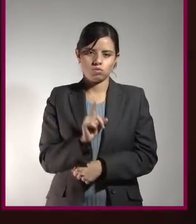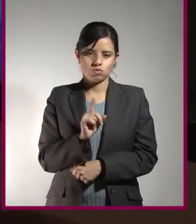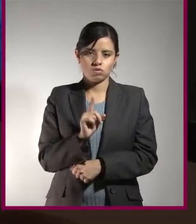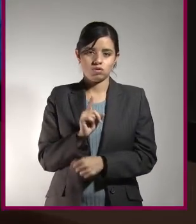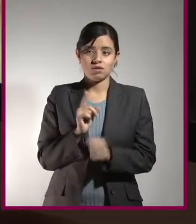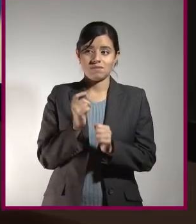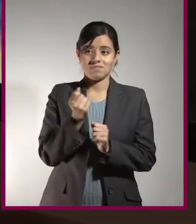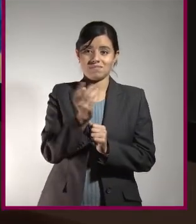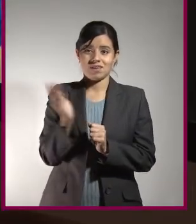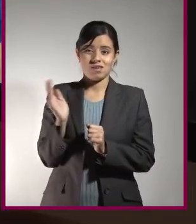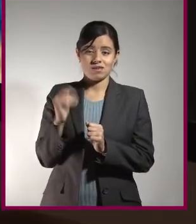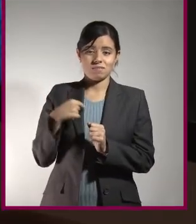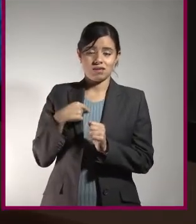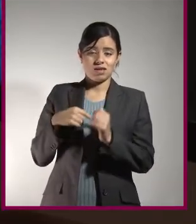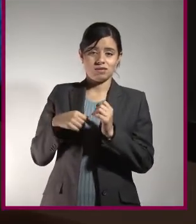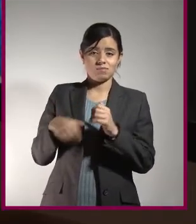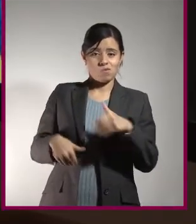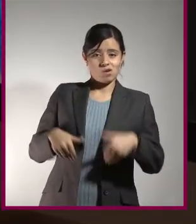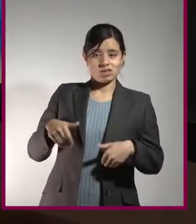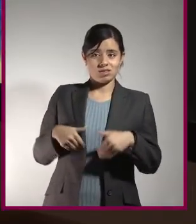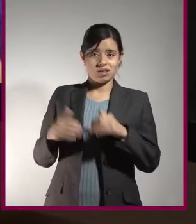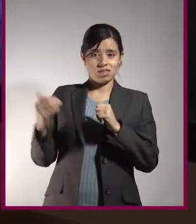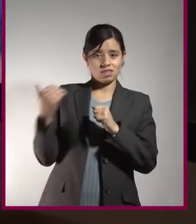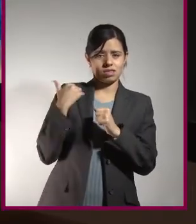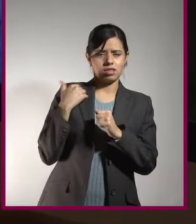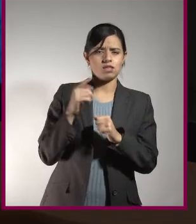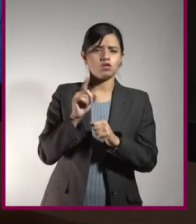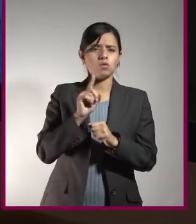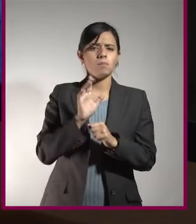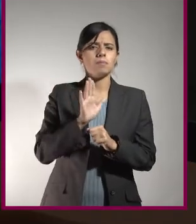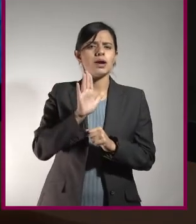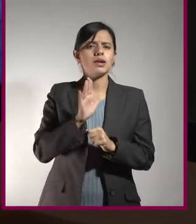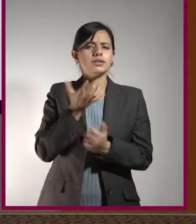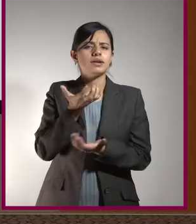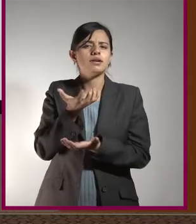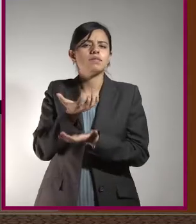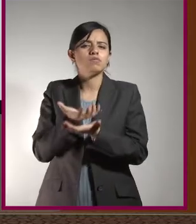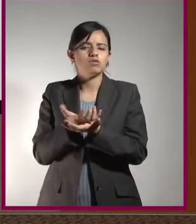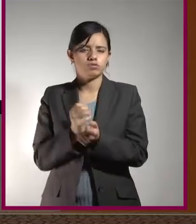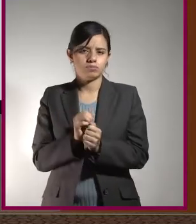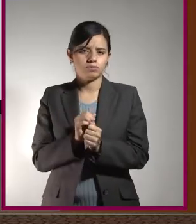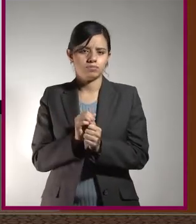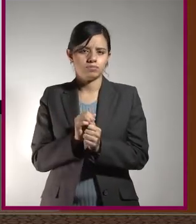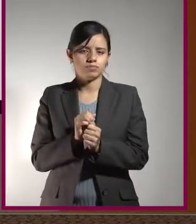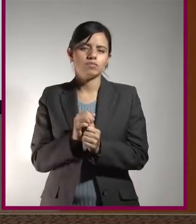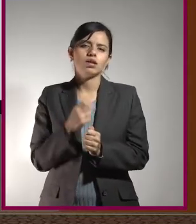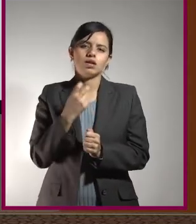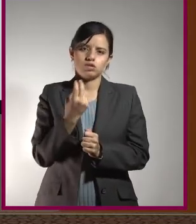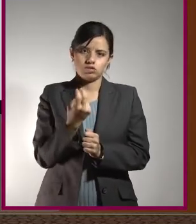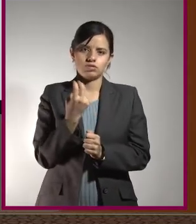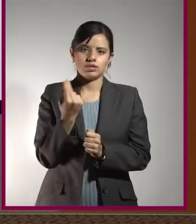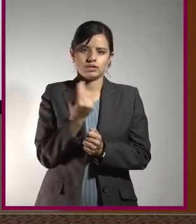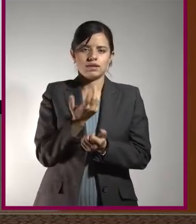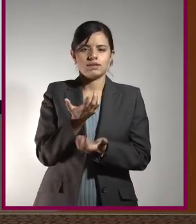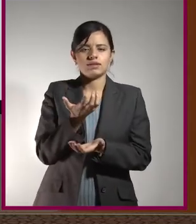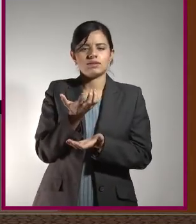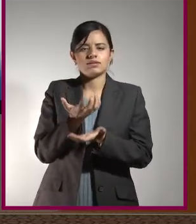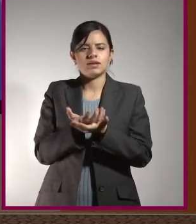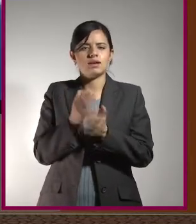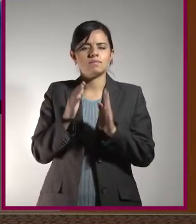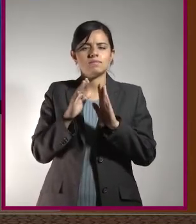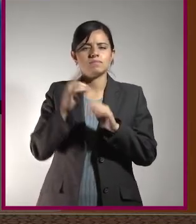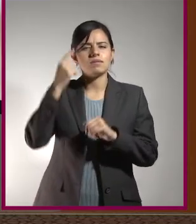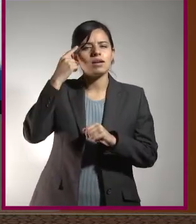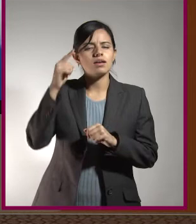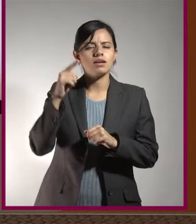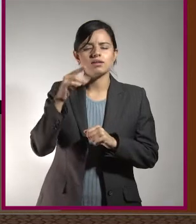cual los demás no nos molesten. En ese sentido se parece un poquito al reposo. De hecho, probablemente requiere cierto nivel de reposo como